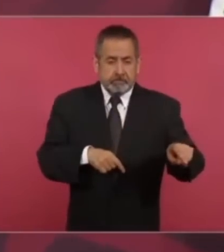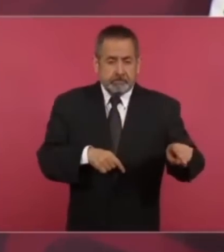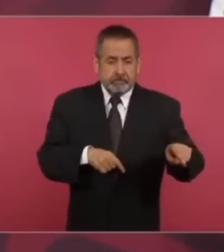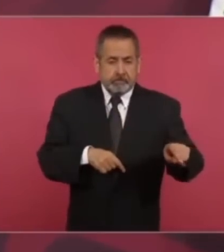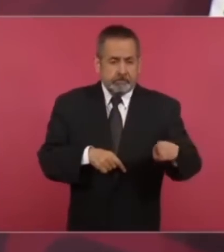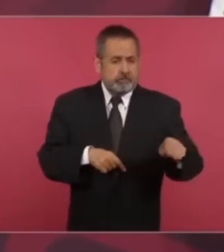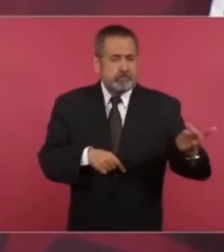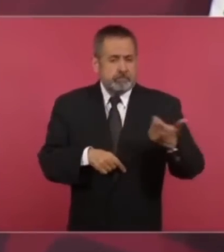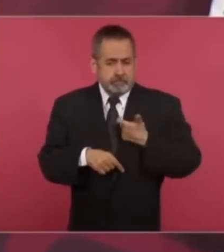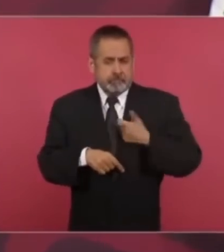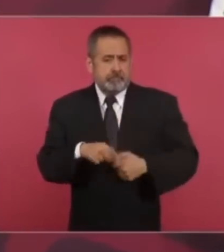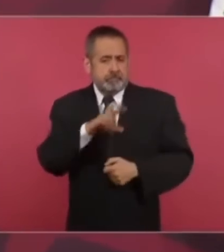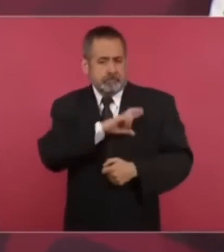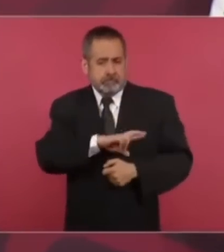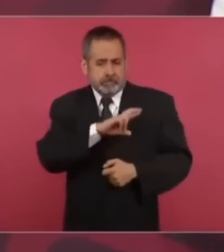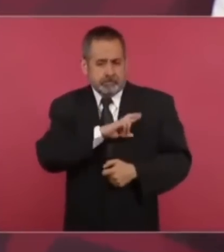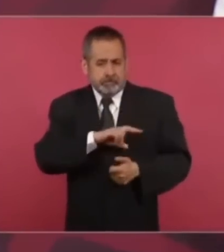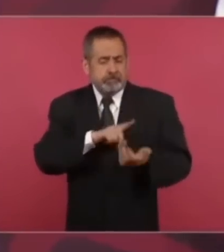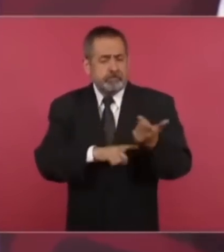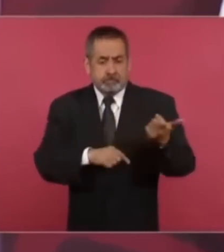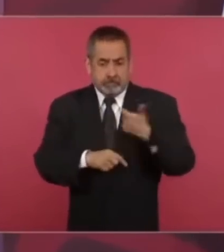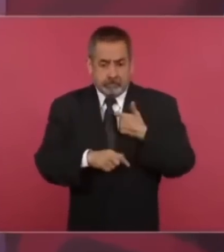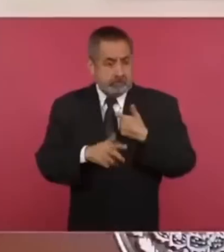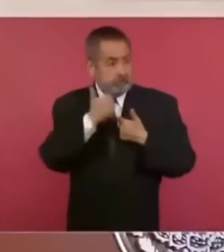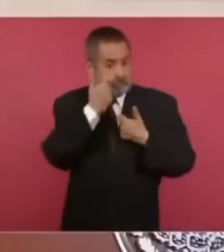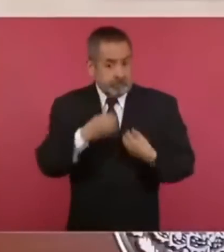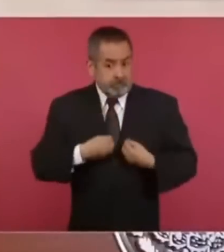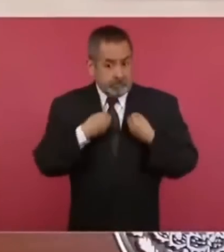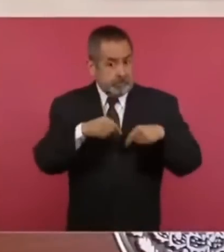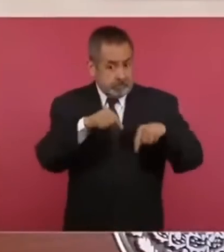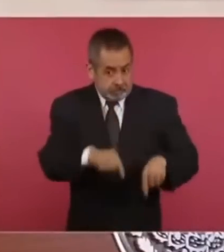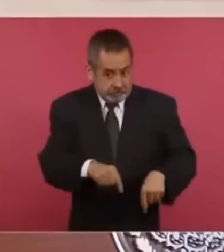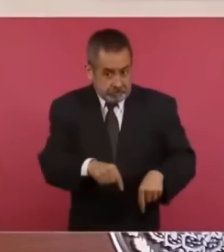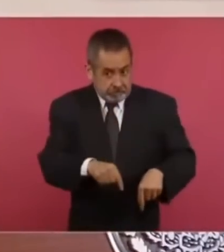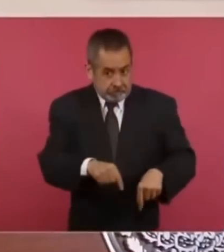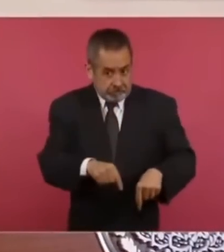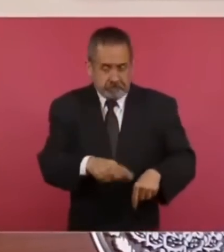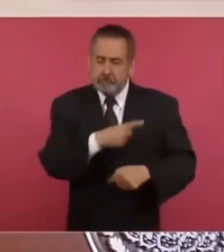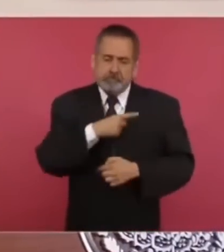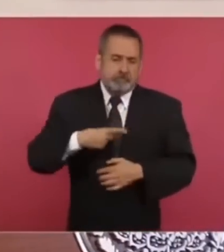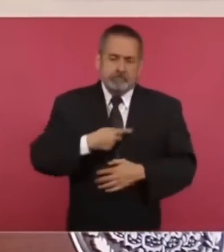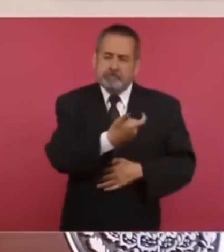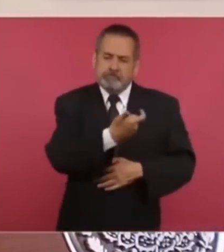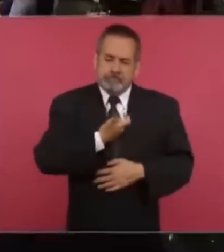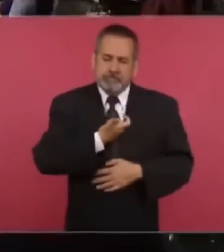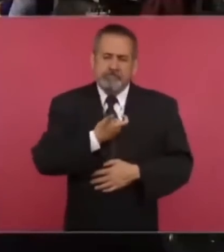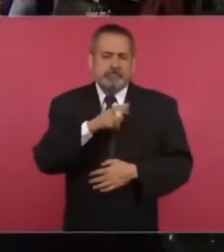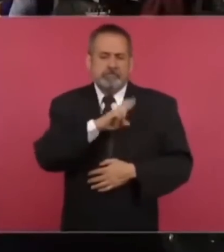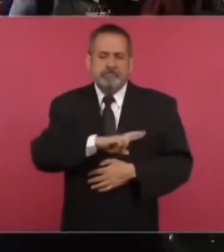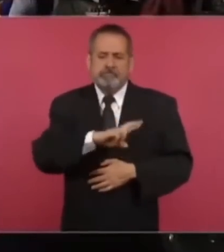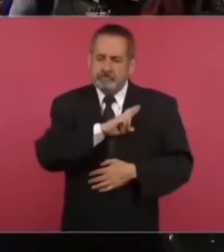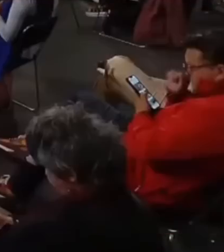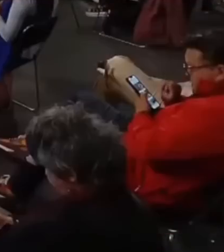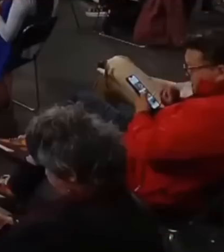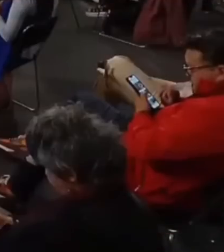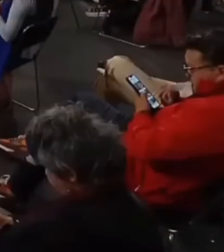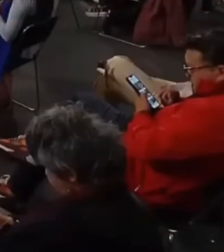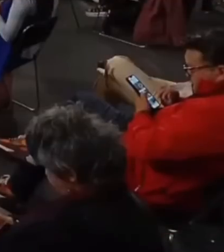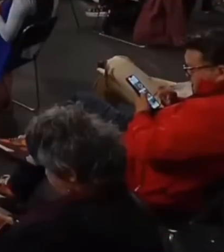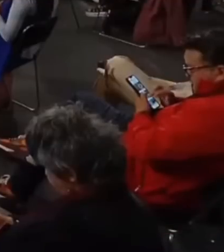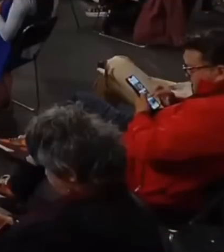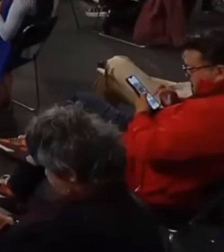y aporten. Si quieren seguir viviendo aquí en la casa, tienen que